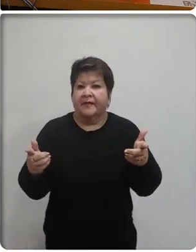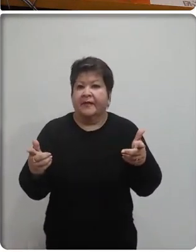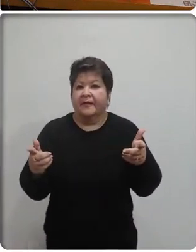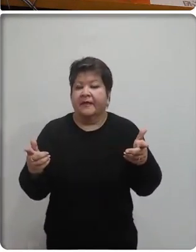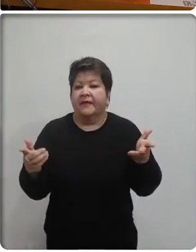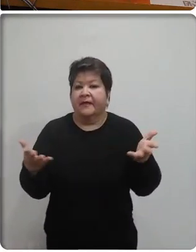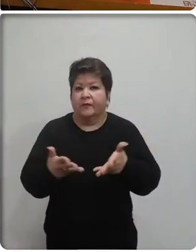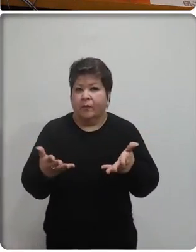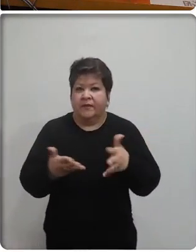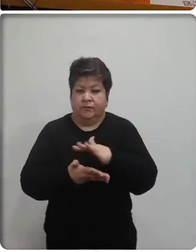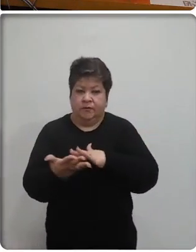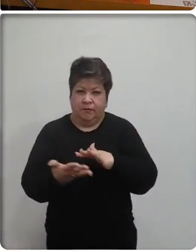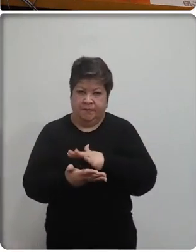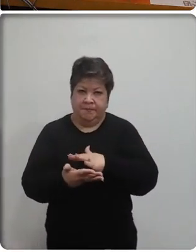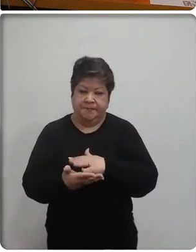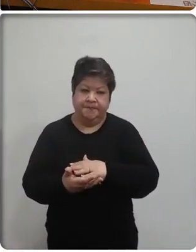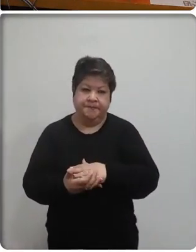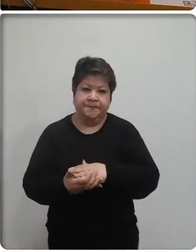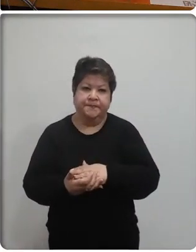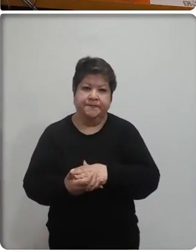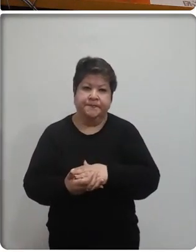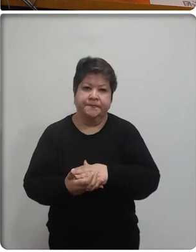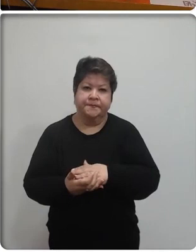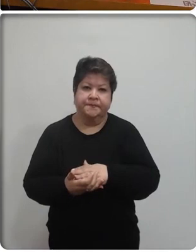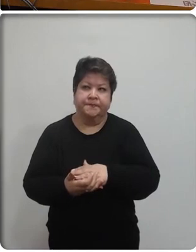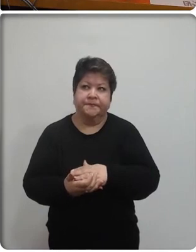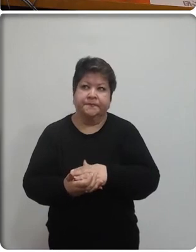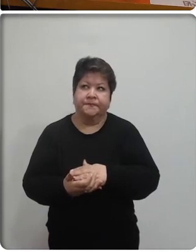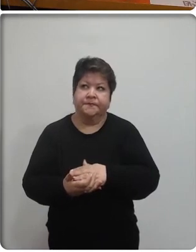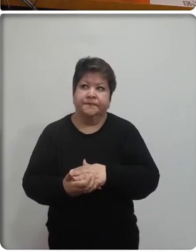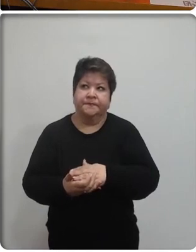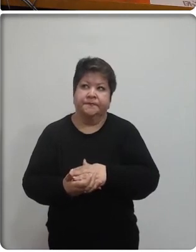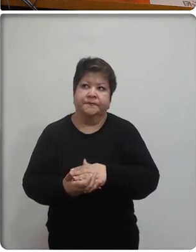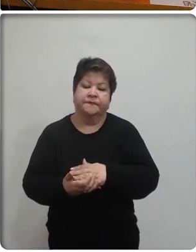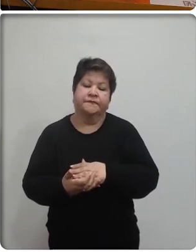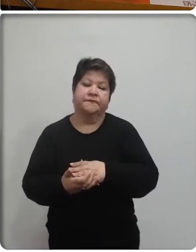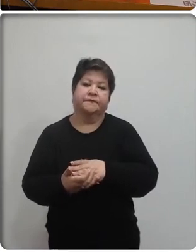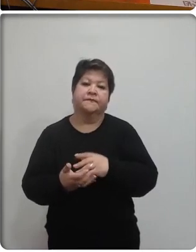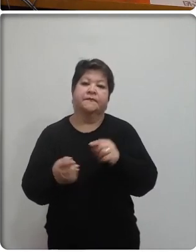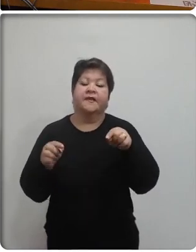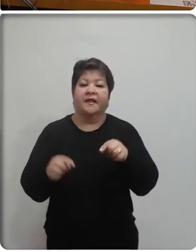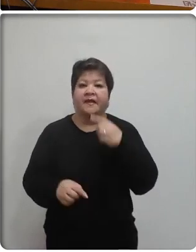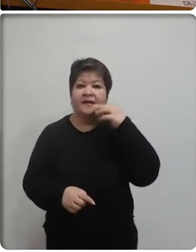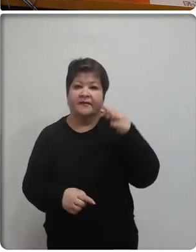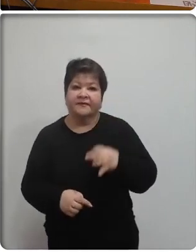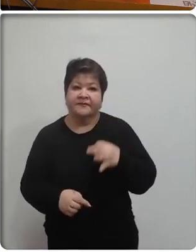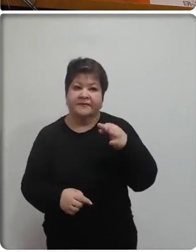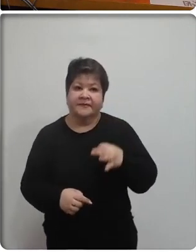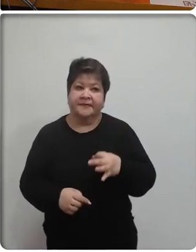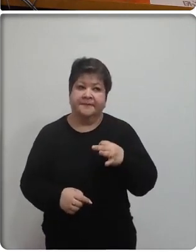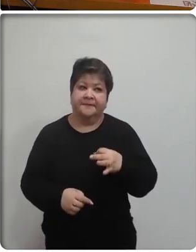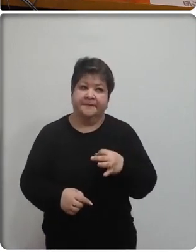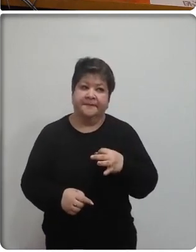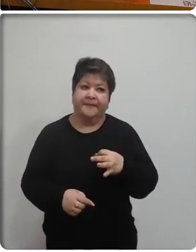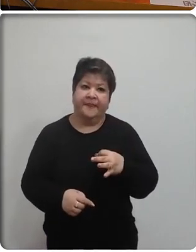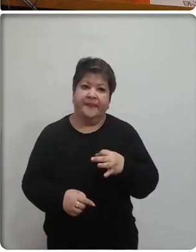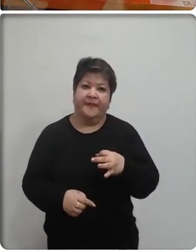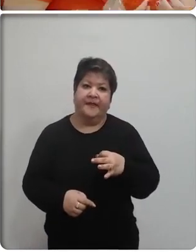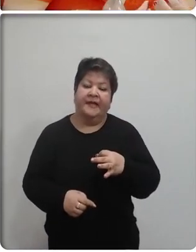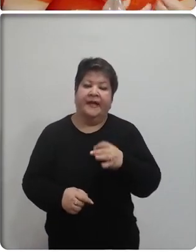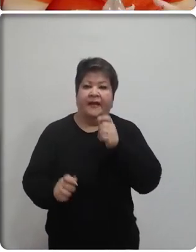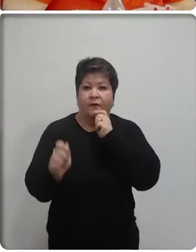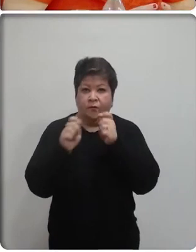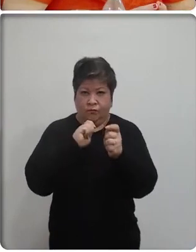necesitan algún comentario. En una diapo que viene a posterior, en realidad, si bien la